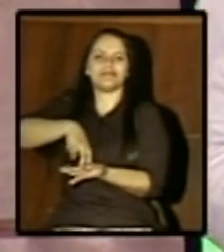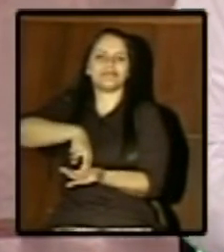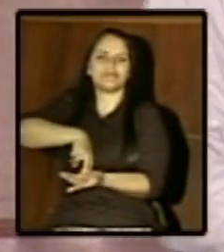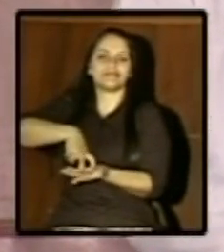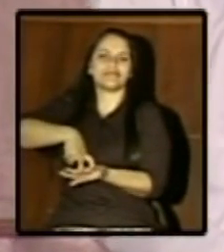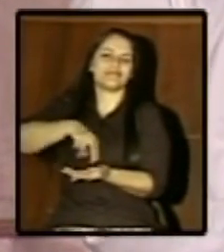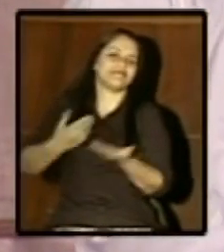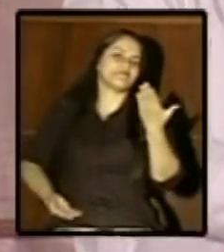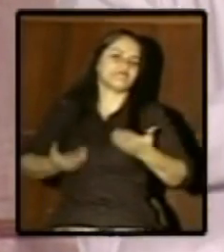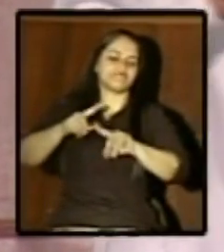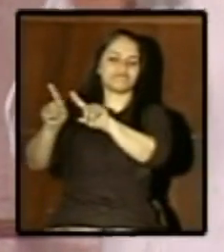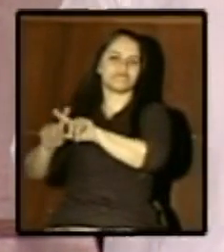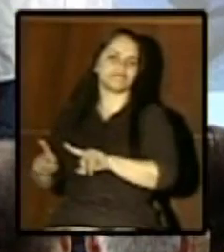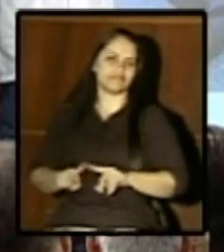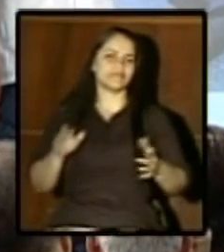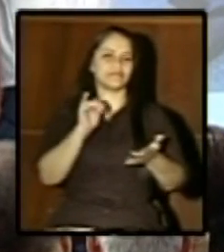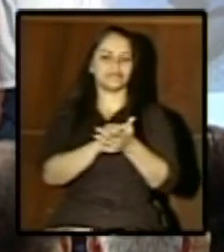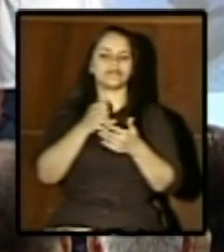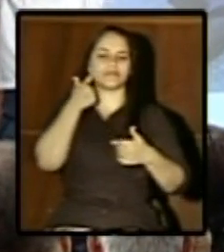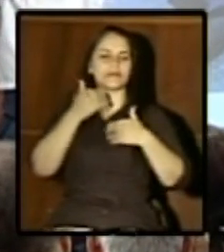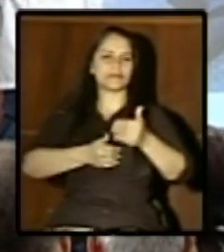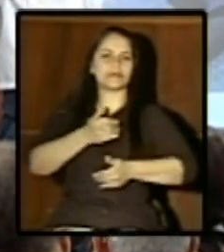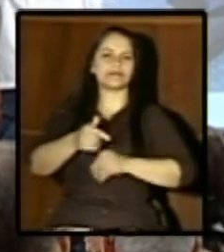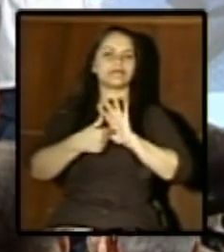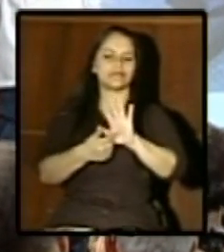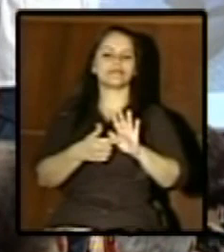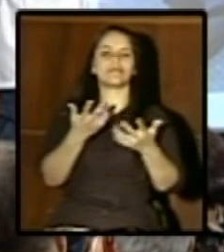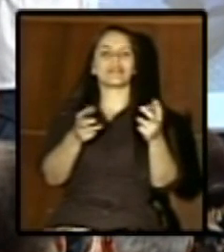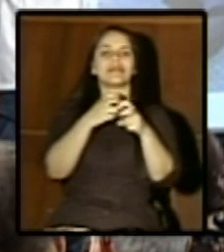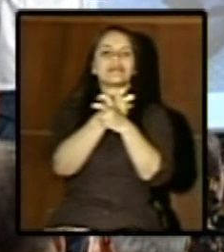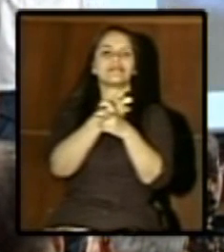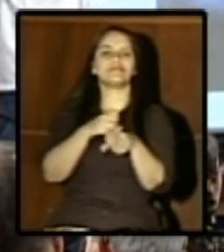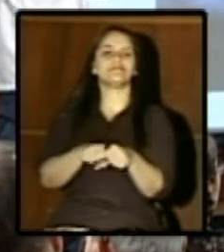espacio articular medial se colapsó, entonces el hueso hace esto y se acomoda.